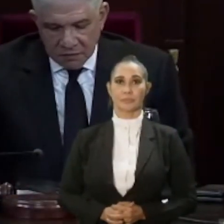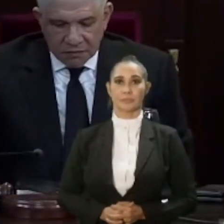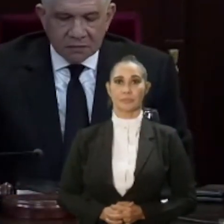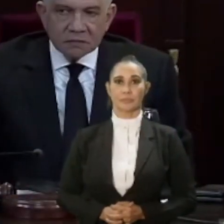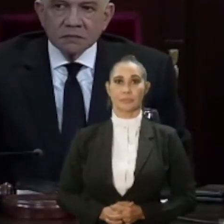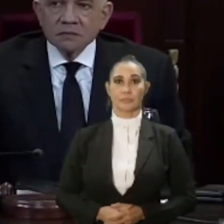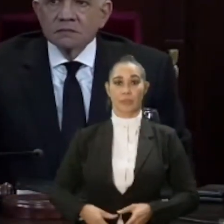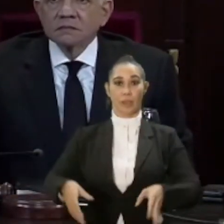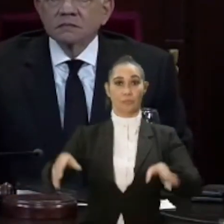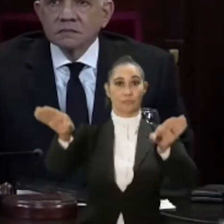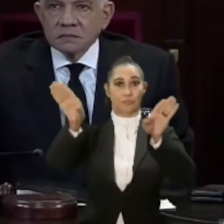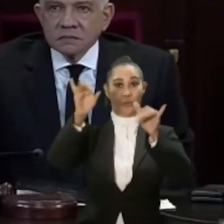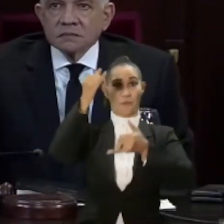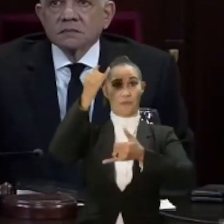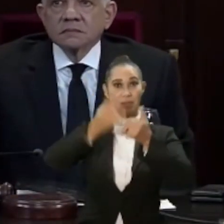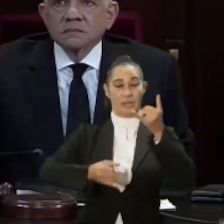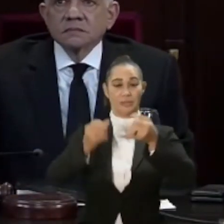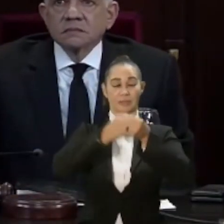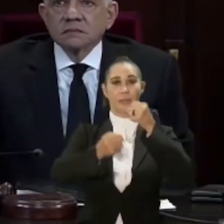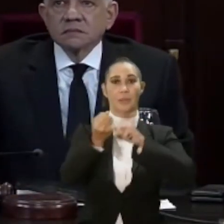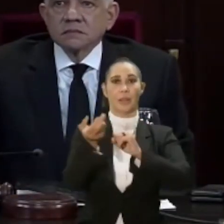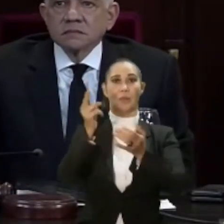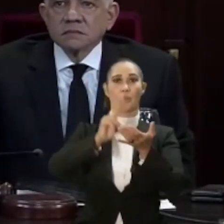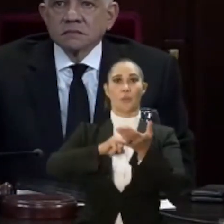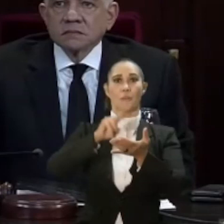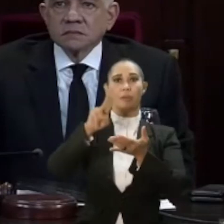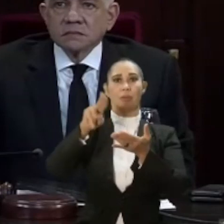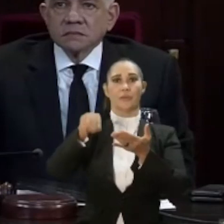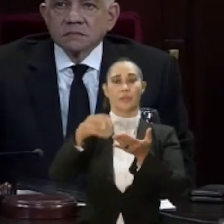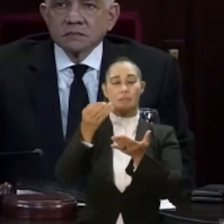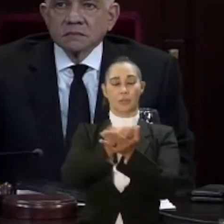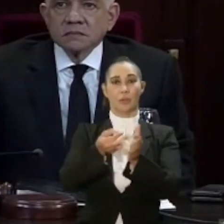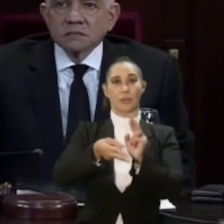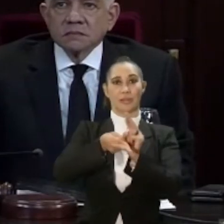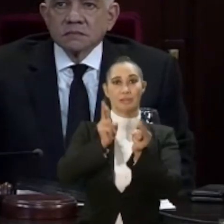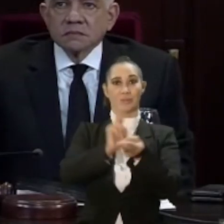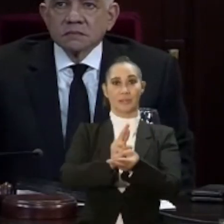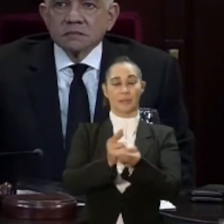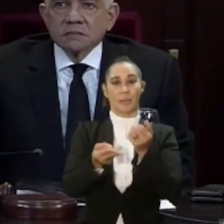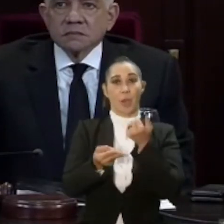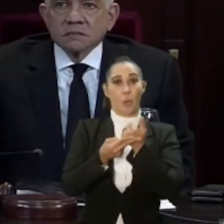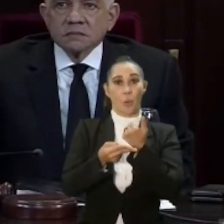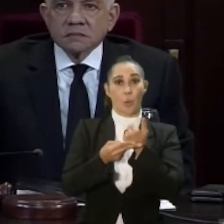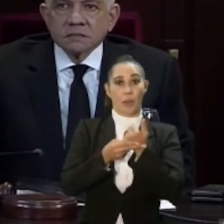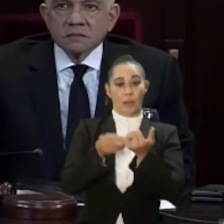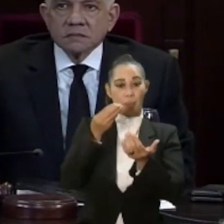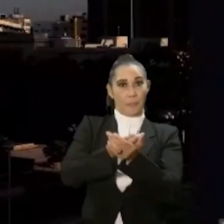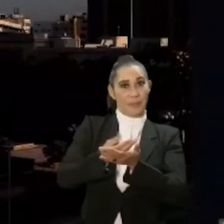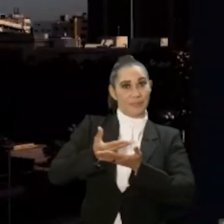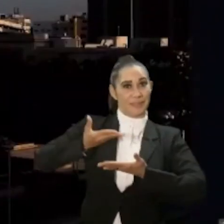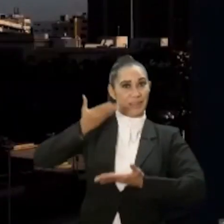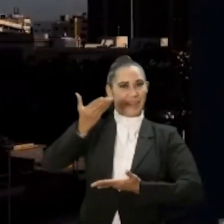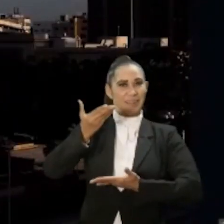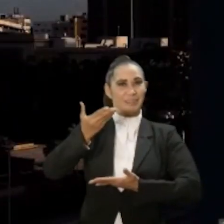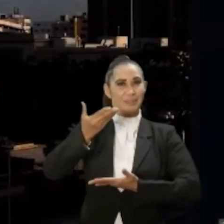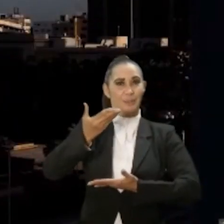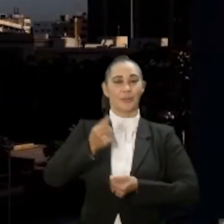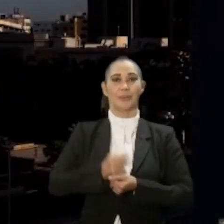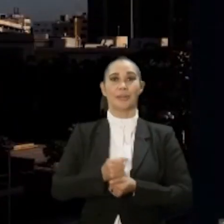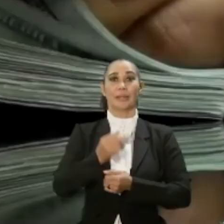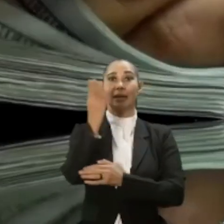Hemos cerrado el año 2022 con el nivel de reservas internacionales de divisas más alto de la historia,